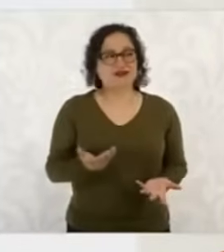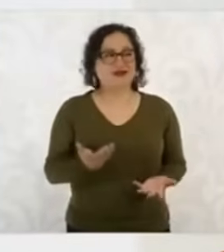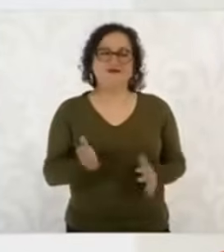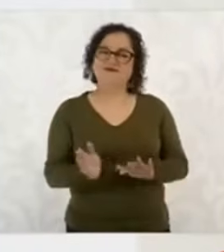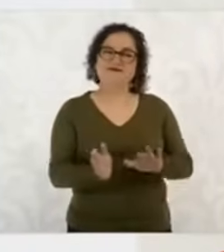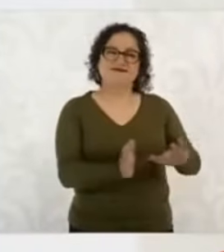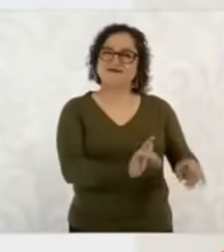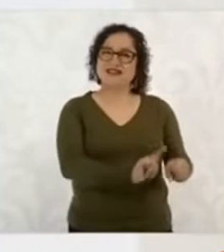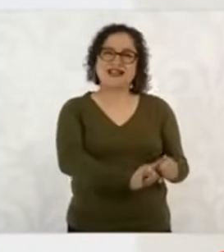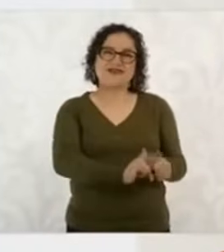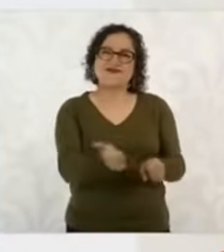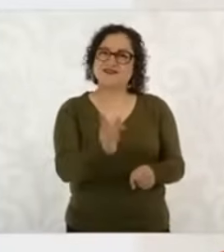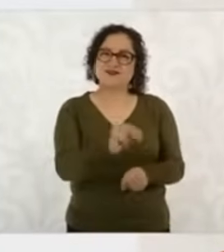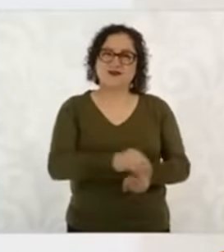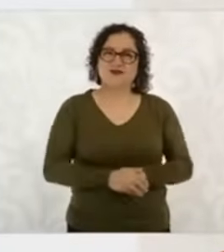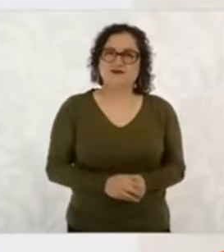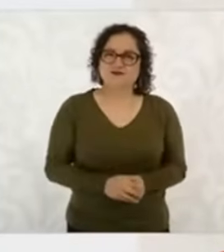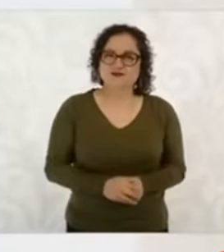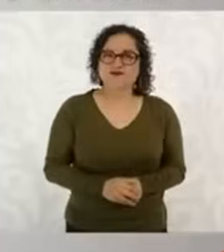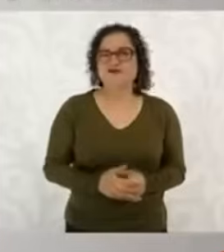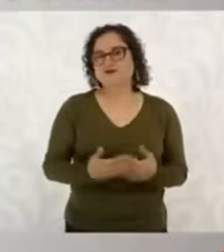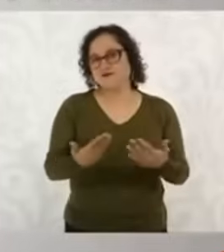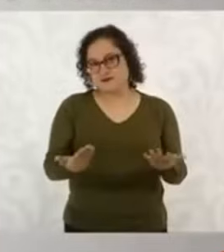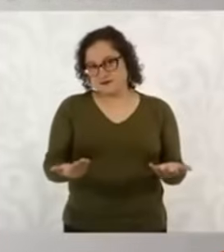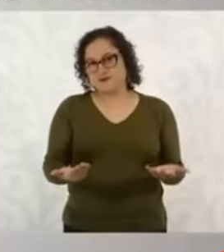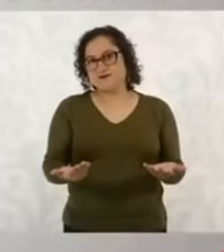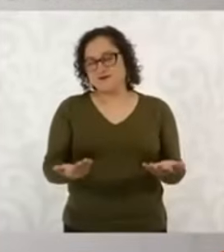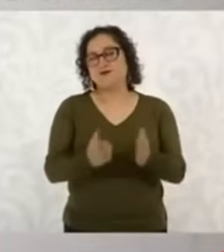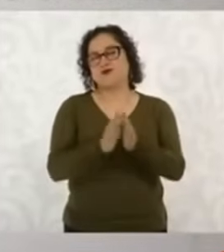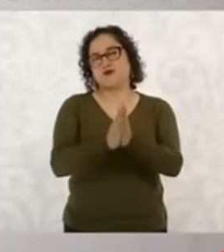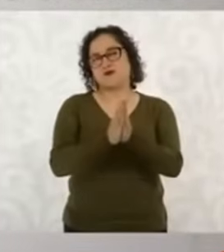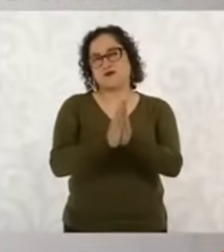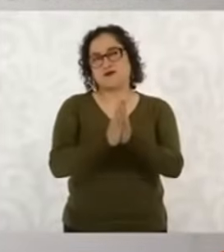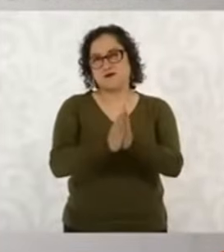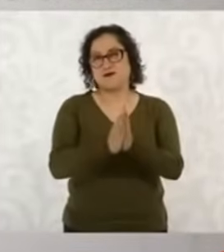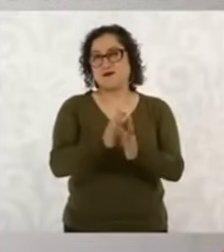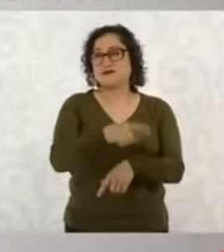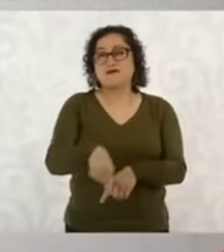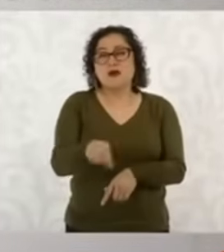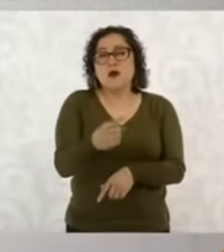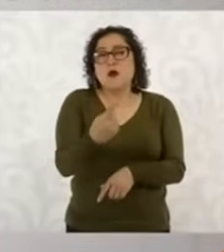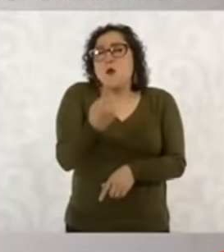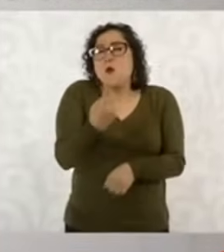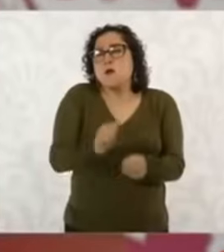ese tamaño es el cambio. Por lo menos una lata que se deje de consumir al mes.